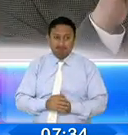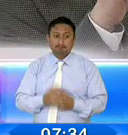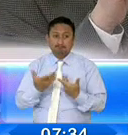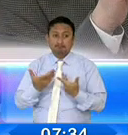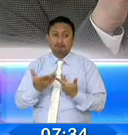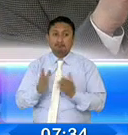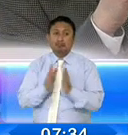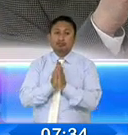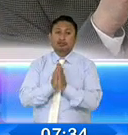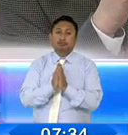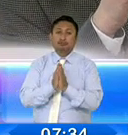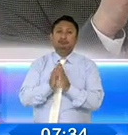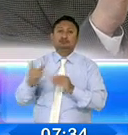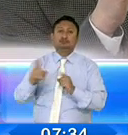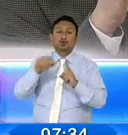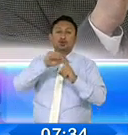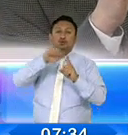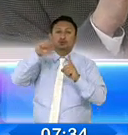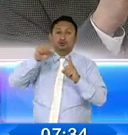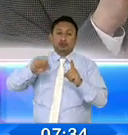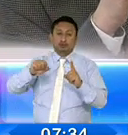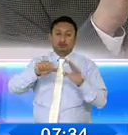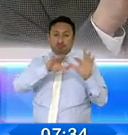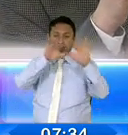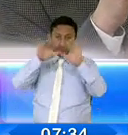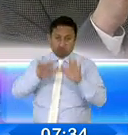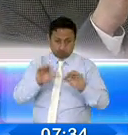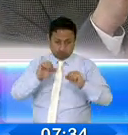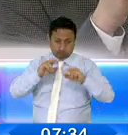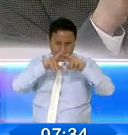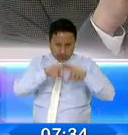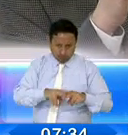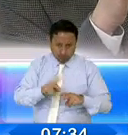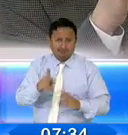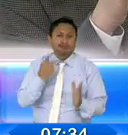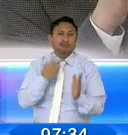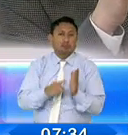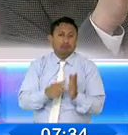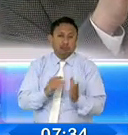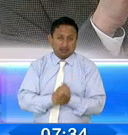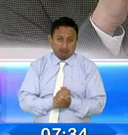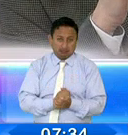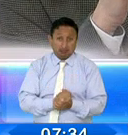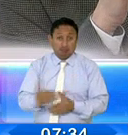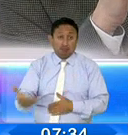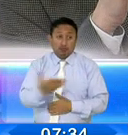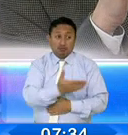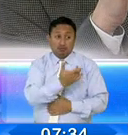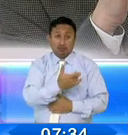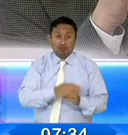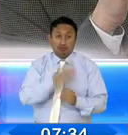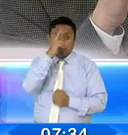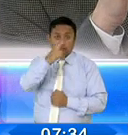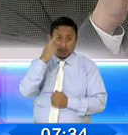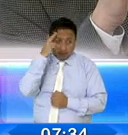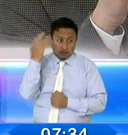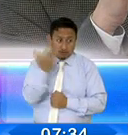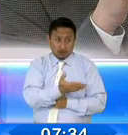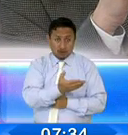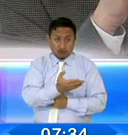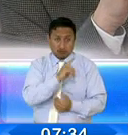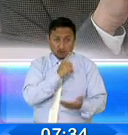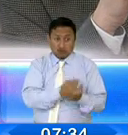del sistema del software. Bueno, ¿qué pasaría? Pues ellos quedarían con la razón y nosotros sin la razón.